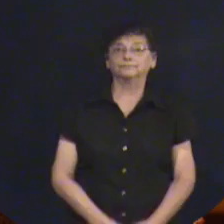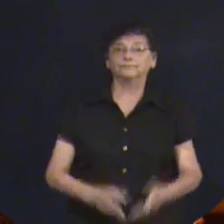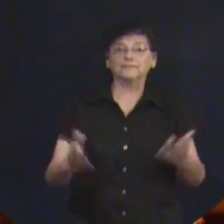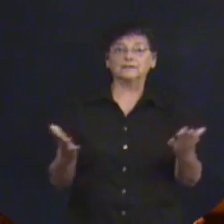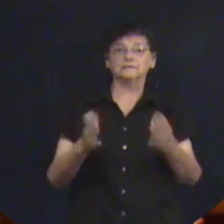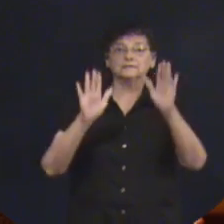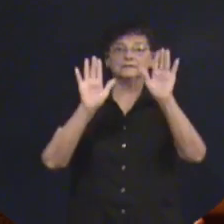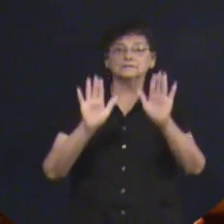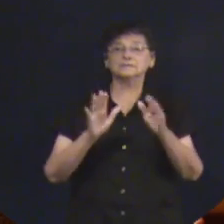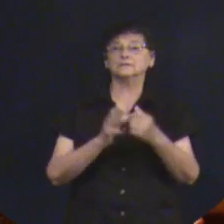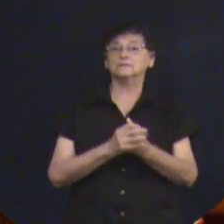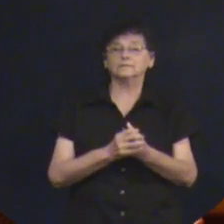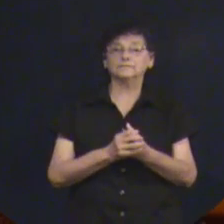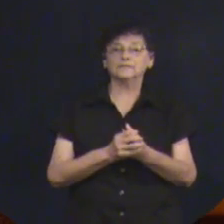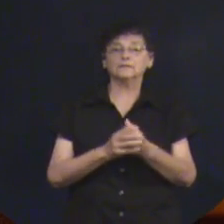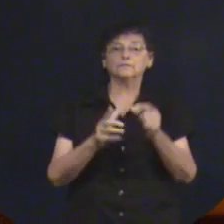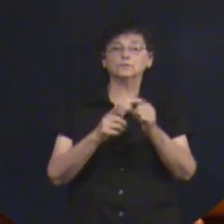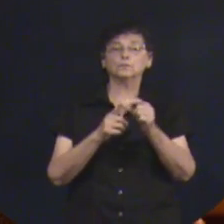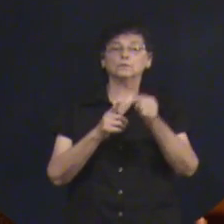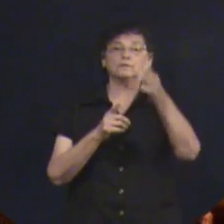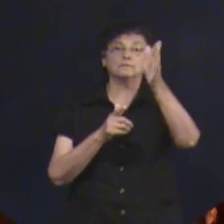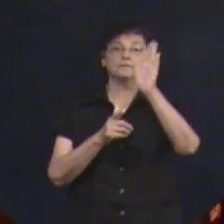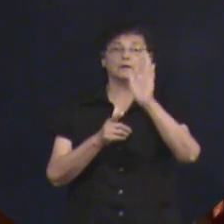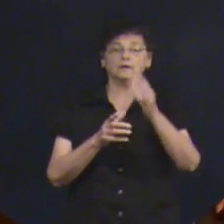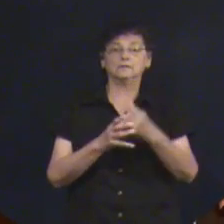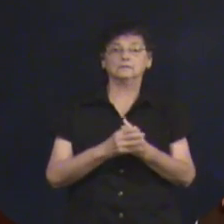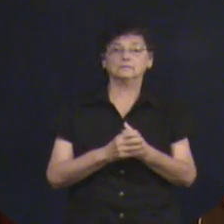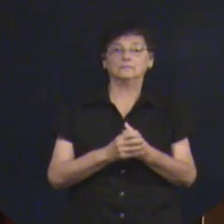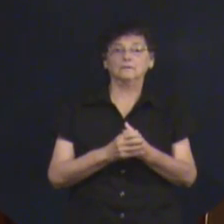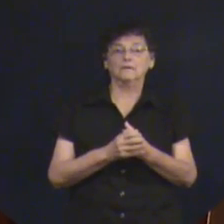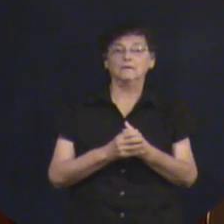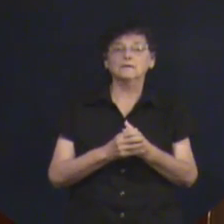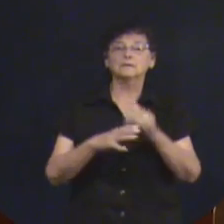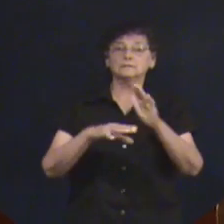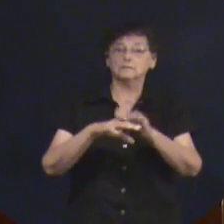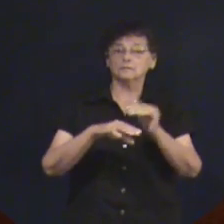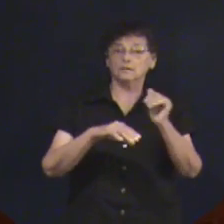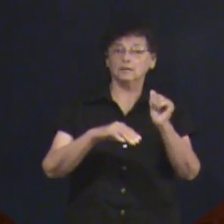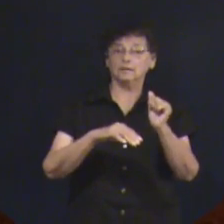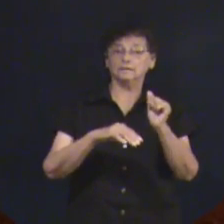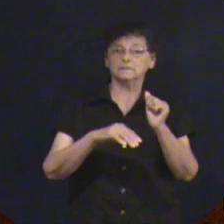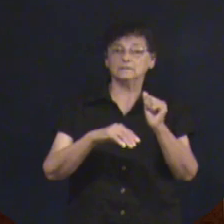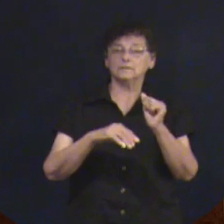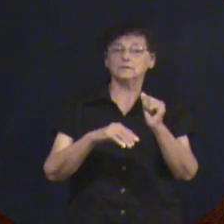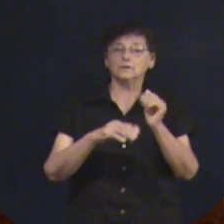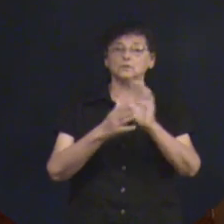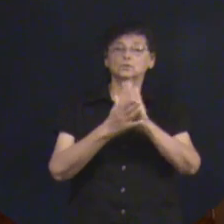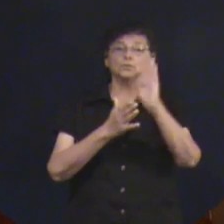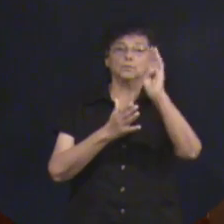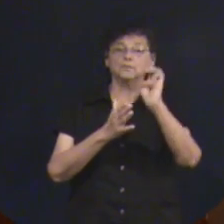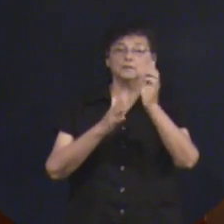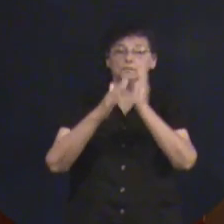Este domingo, la palabra de Dios es un llamado a ser humildes.